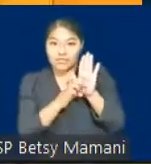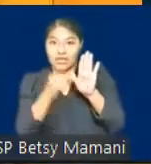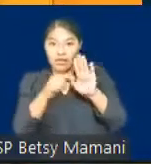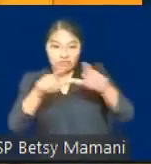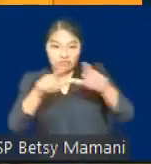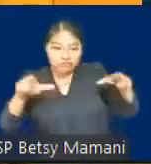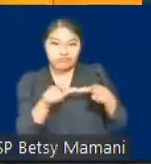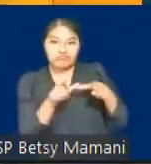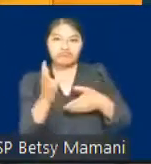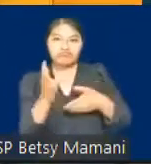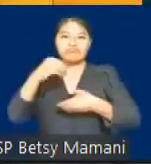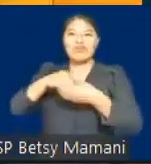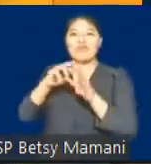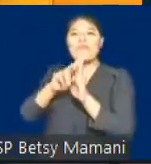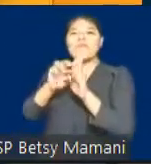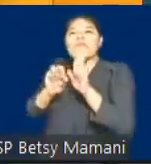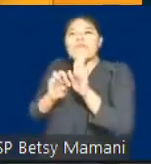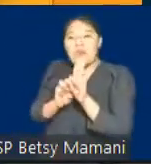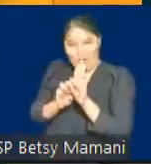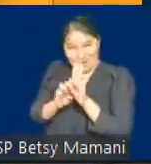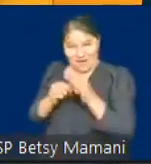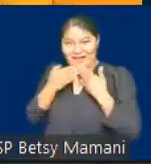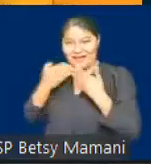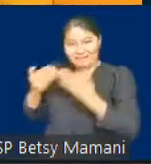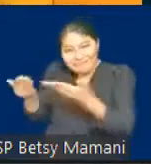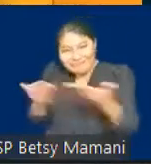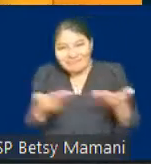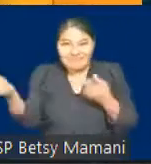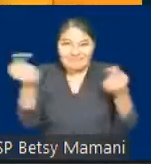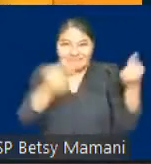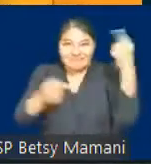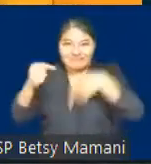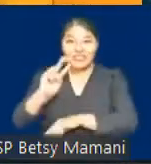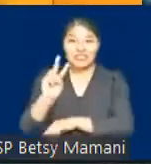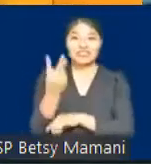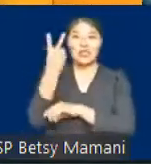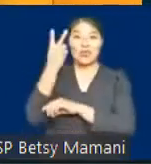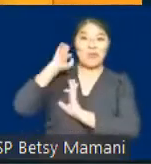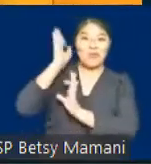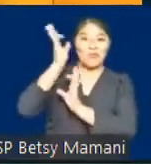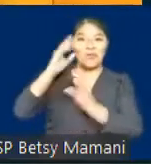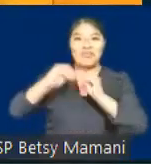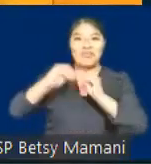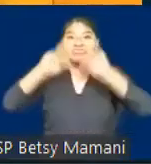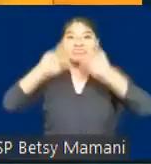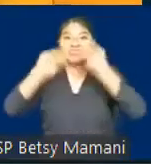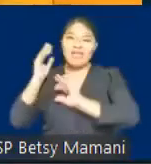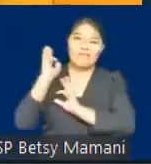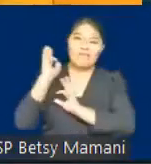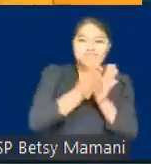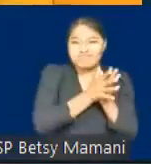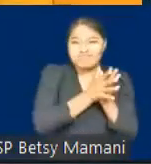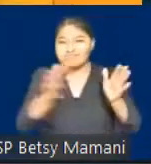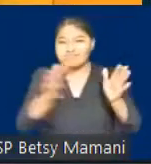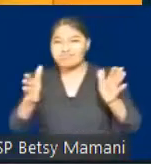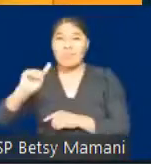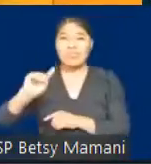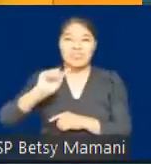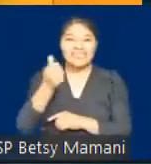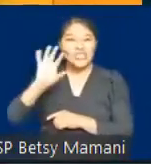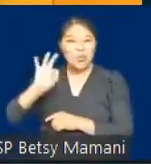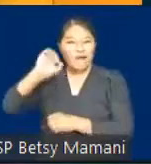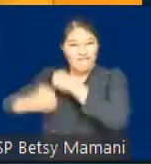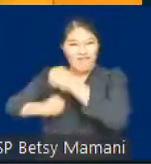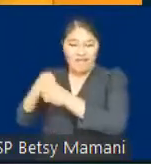los Registros Públicos, saludamos su presencia en esta segunda fecha de la cuarta jornada preparatoria al